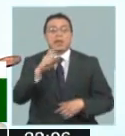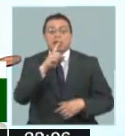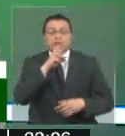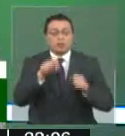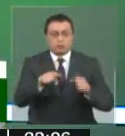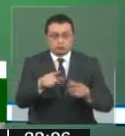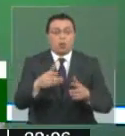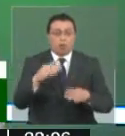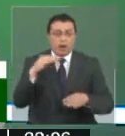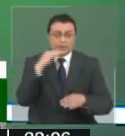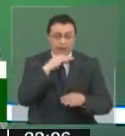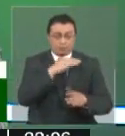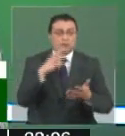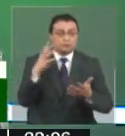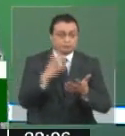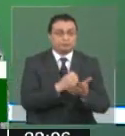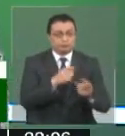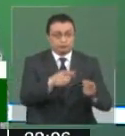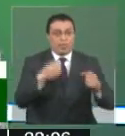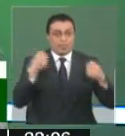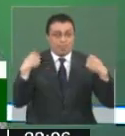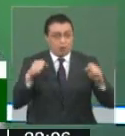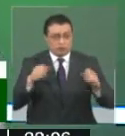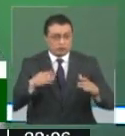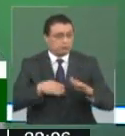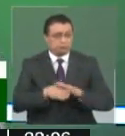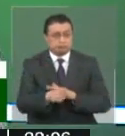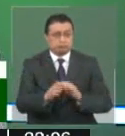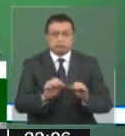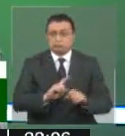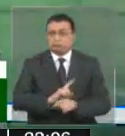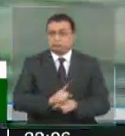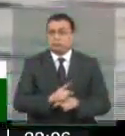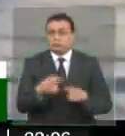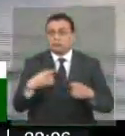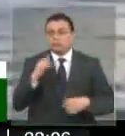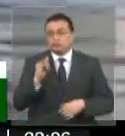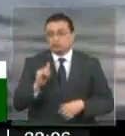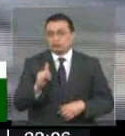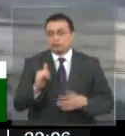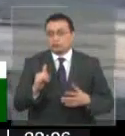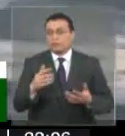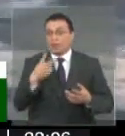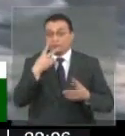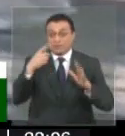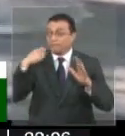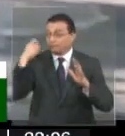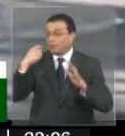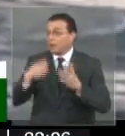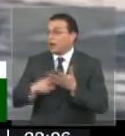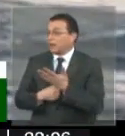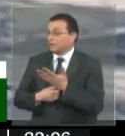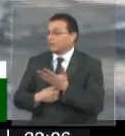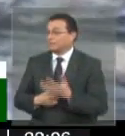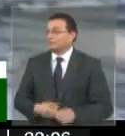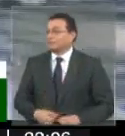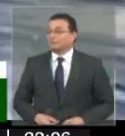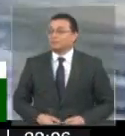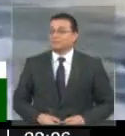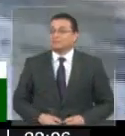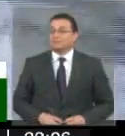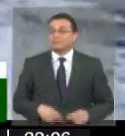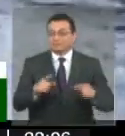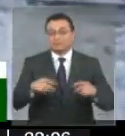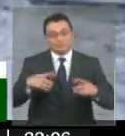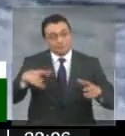tú volviste a practicar deporte. Ah, sí. Yo empecé a hacer deporte a los... Mira, ahí te tenemos. Es que